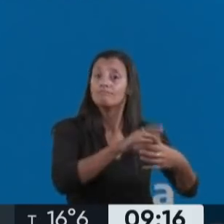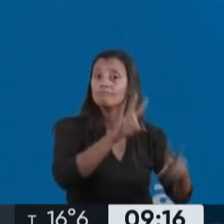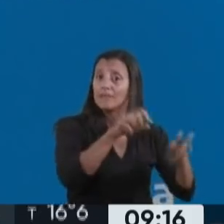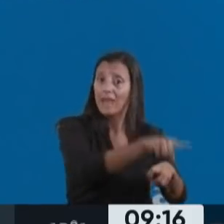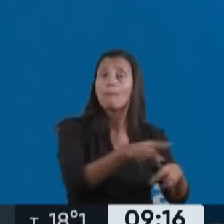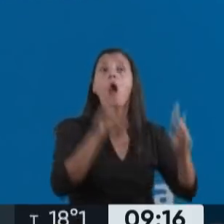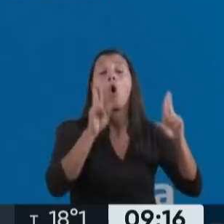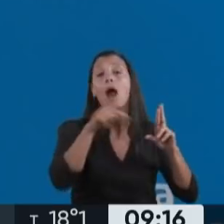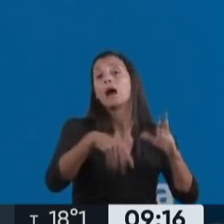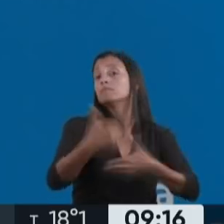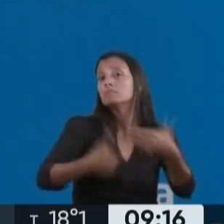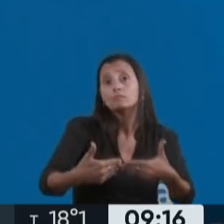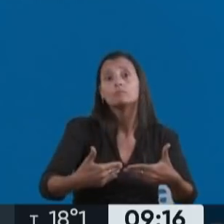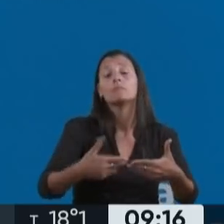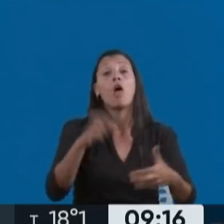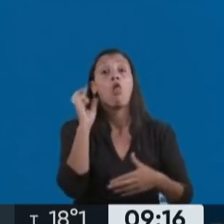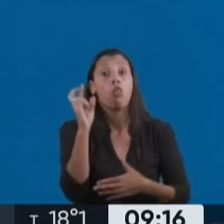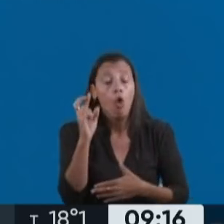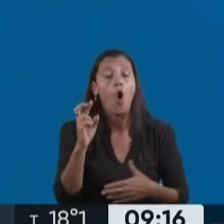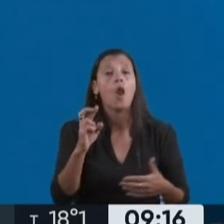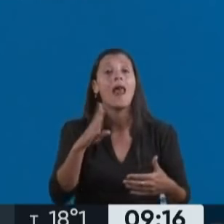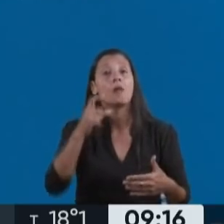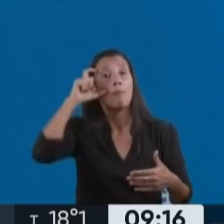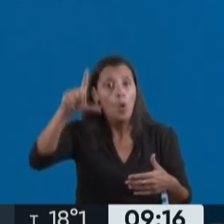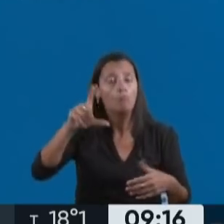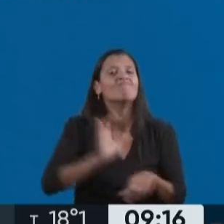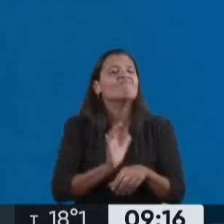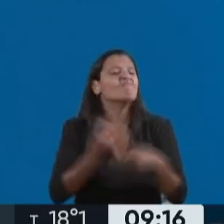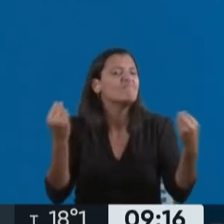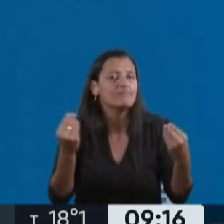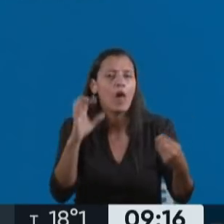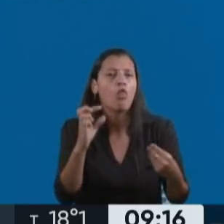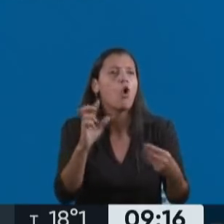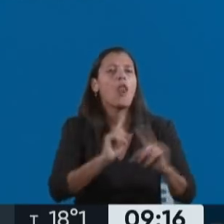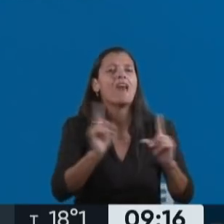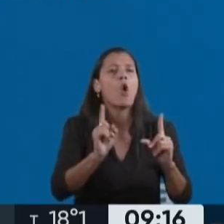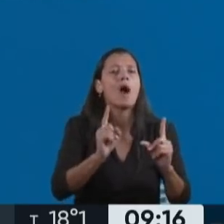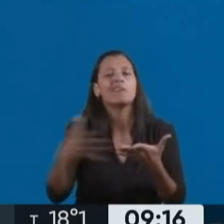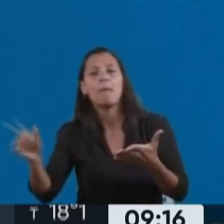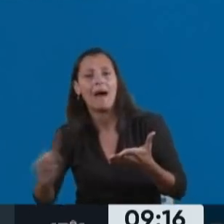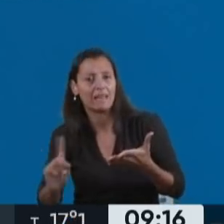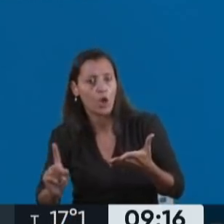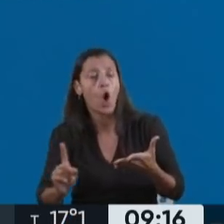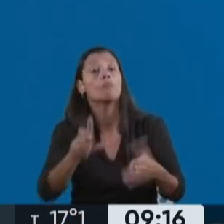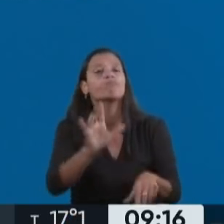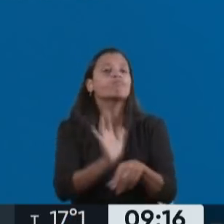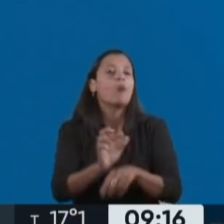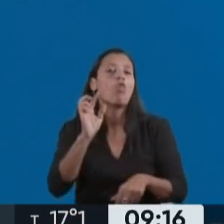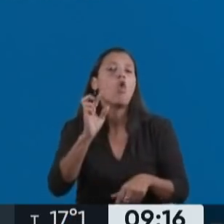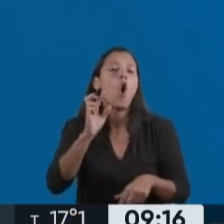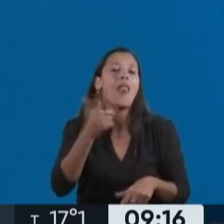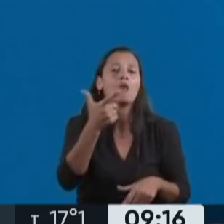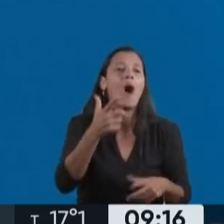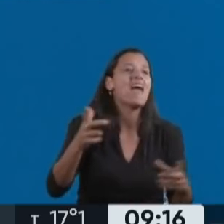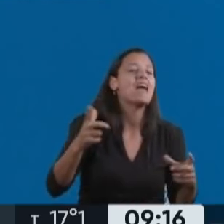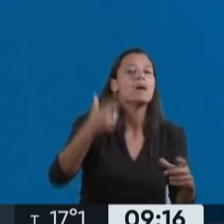que esto siga funcionando. Y el dólar blue es un dólar, no decimos que es un dólar marginal, decimos que es un dólar informal, y que si bien